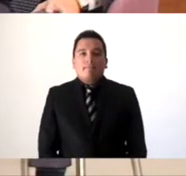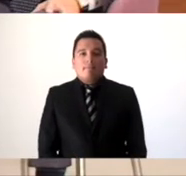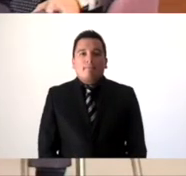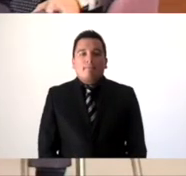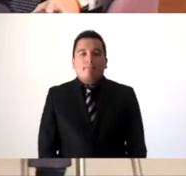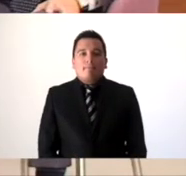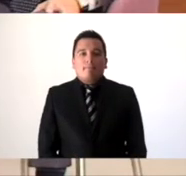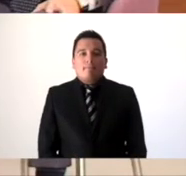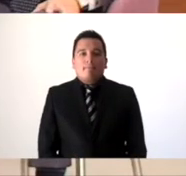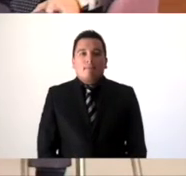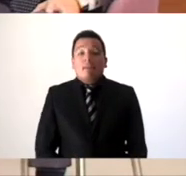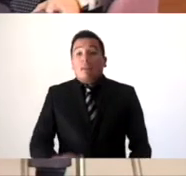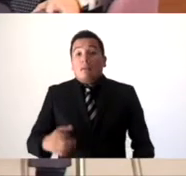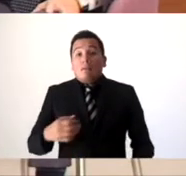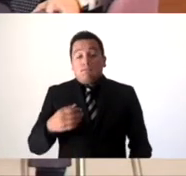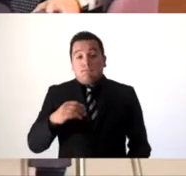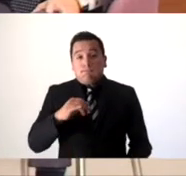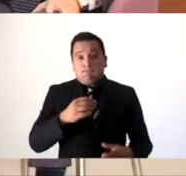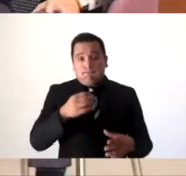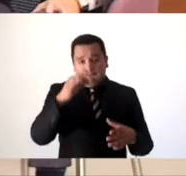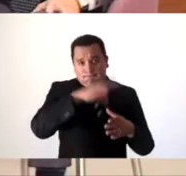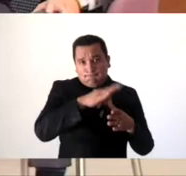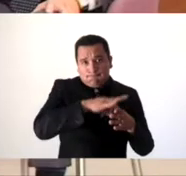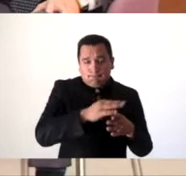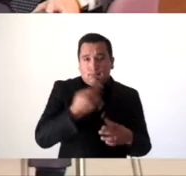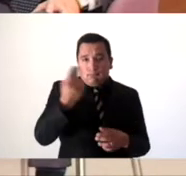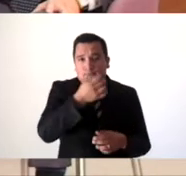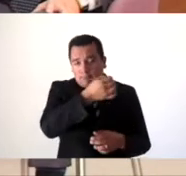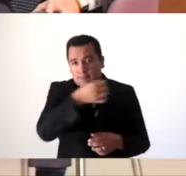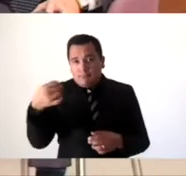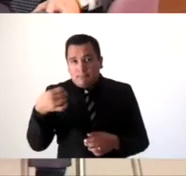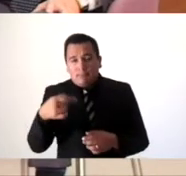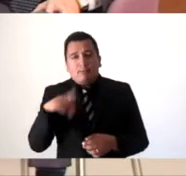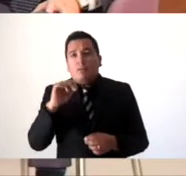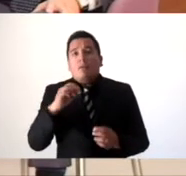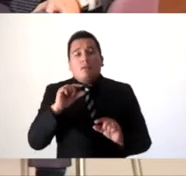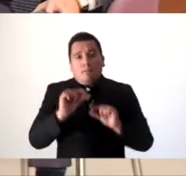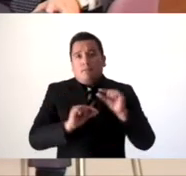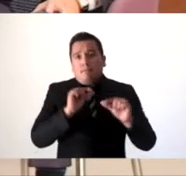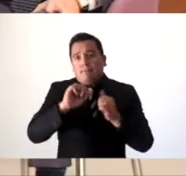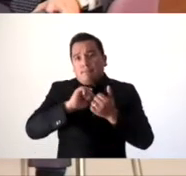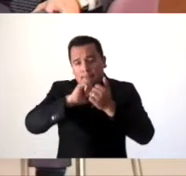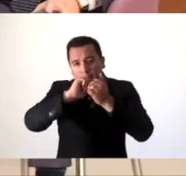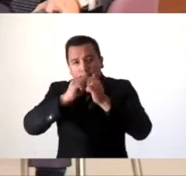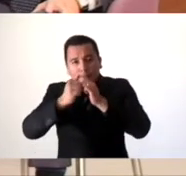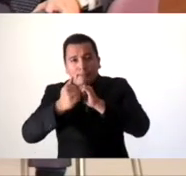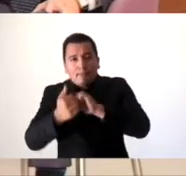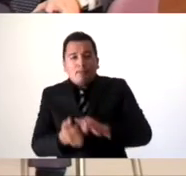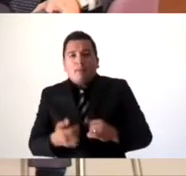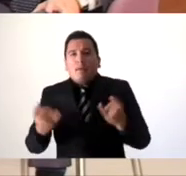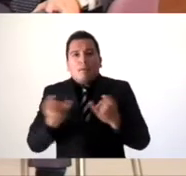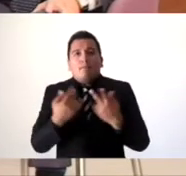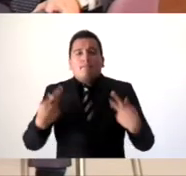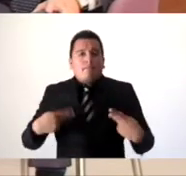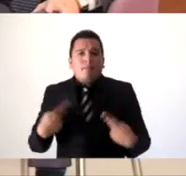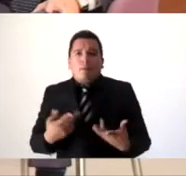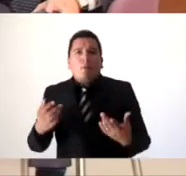es que la organización de las elecciones cambia, como cambia la sociedad, y como cambian